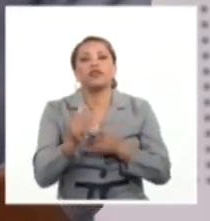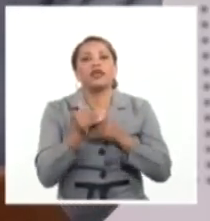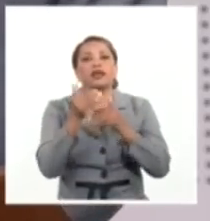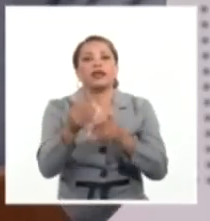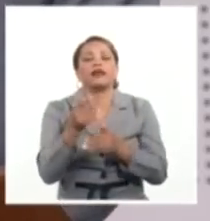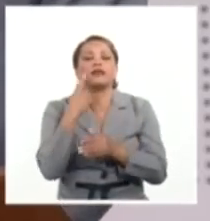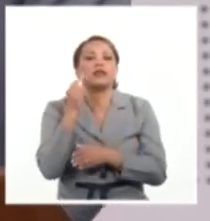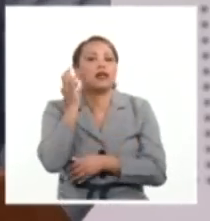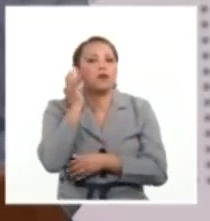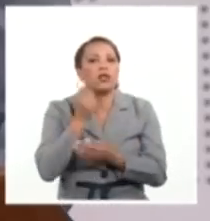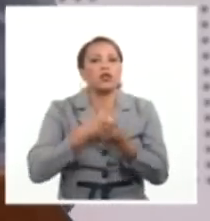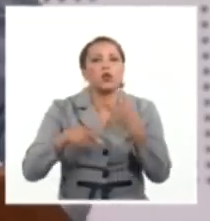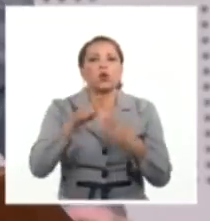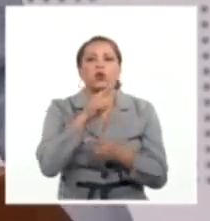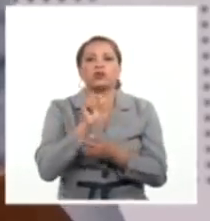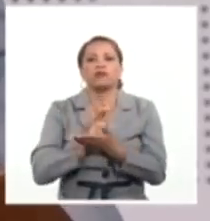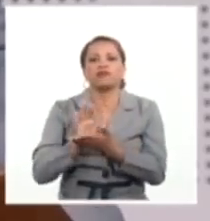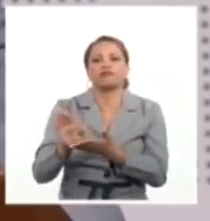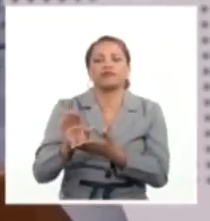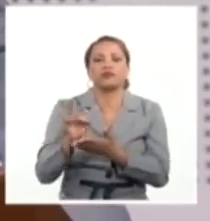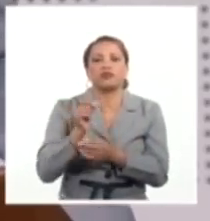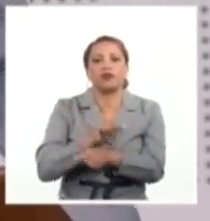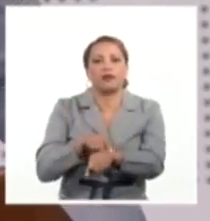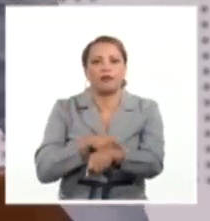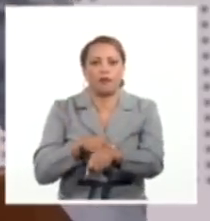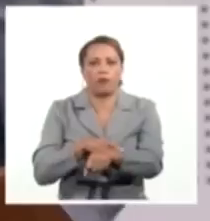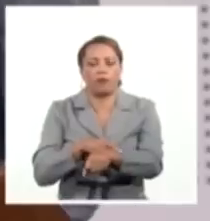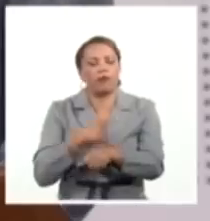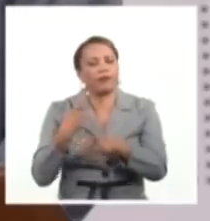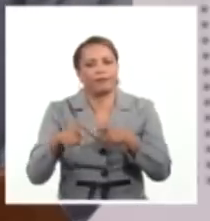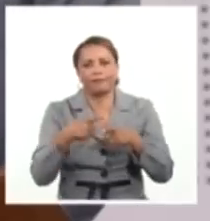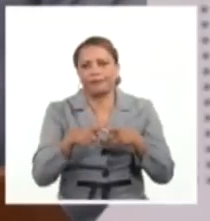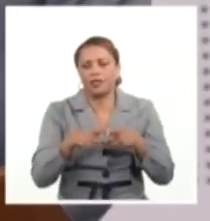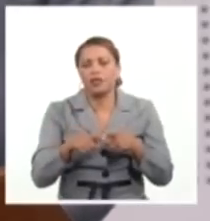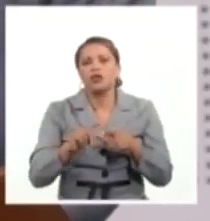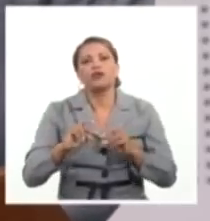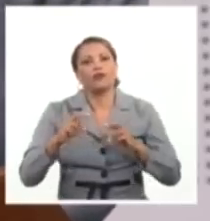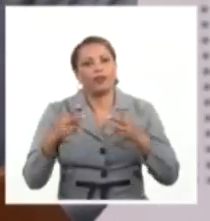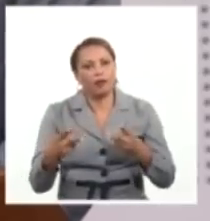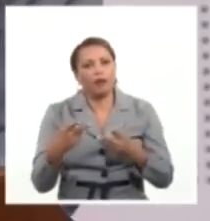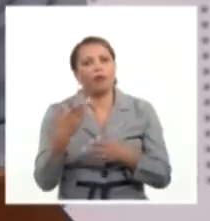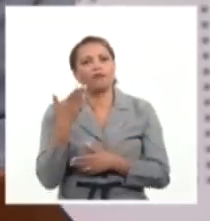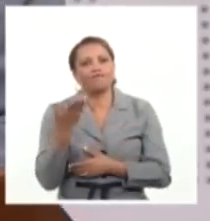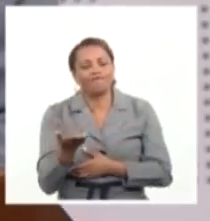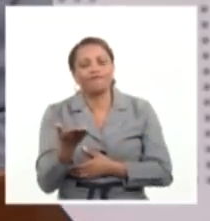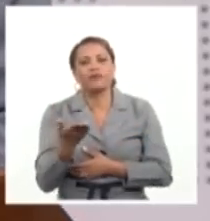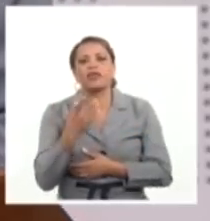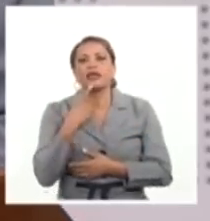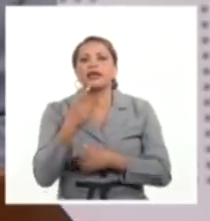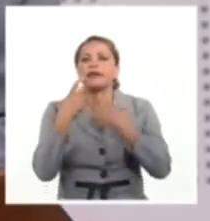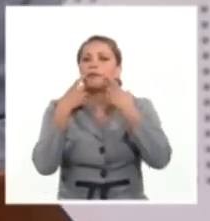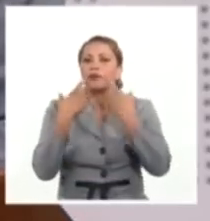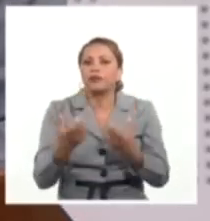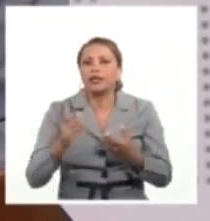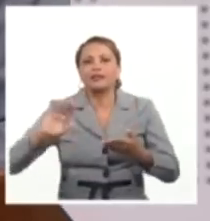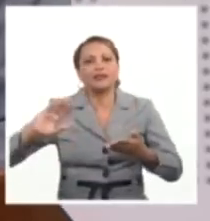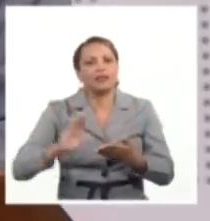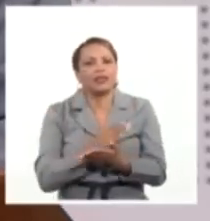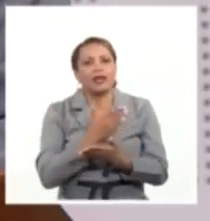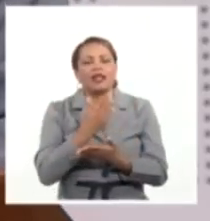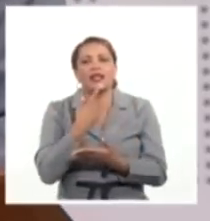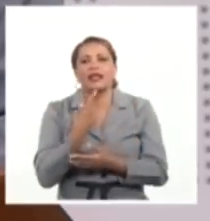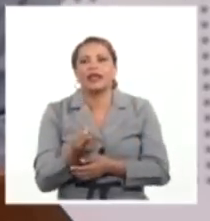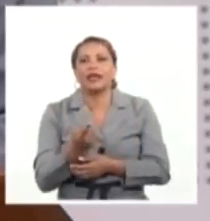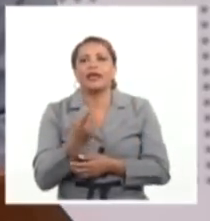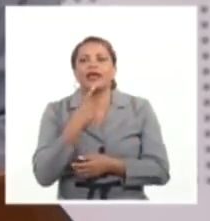la discriminación racial, entre otros. Insisto en que es imprescindible barrer con la burocratización que